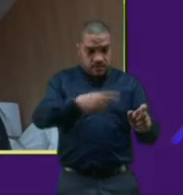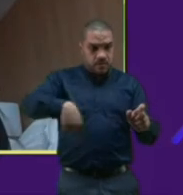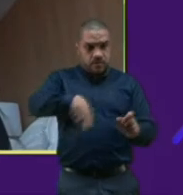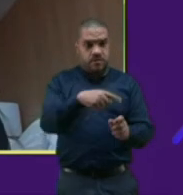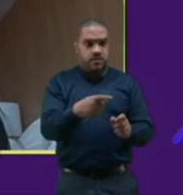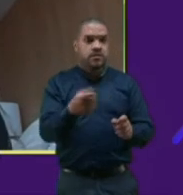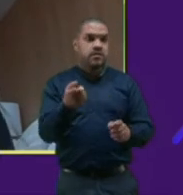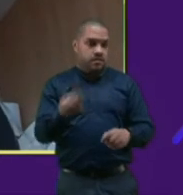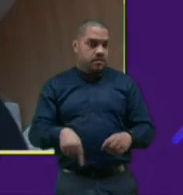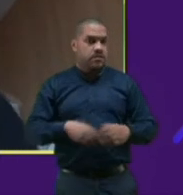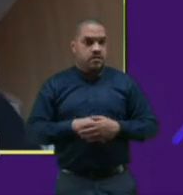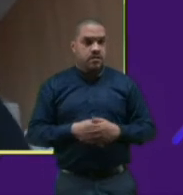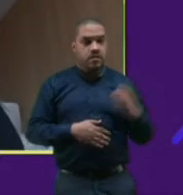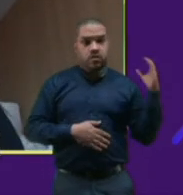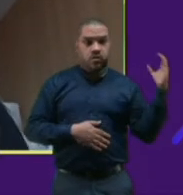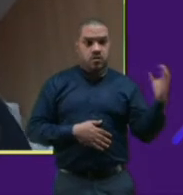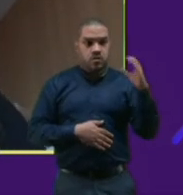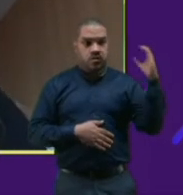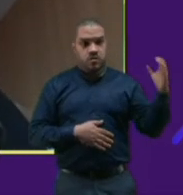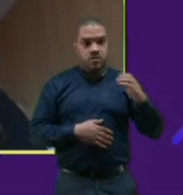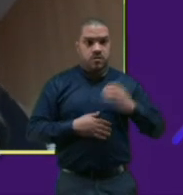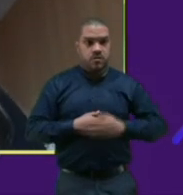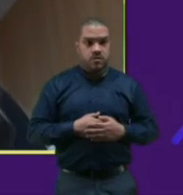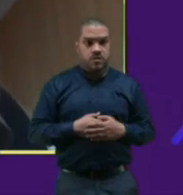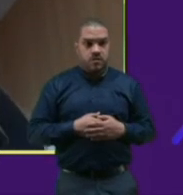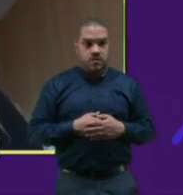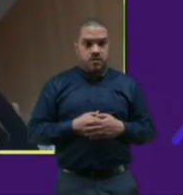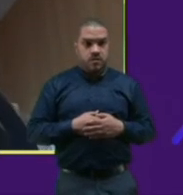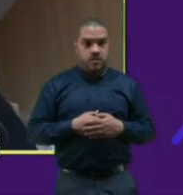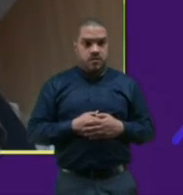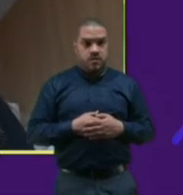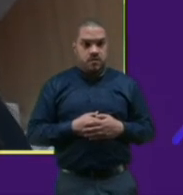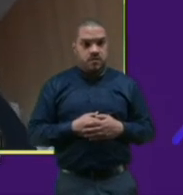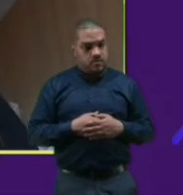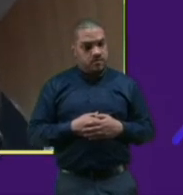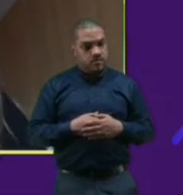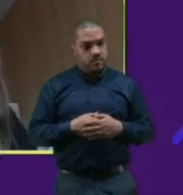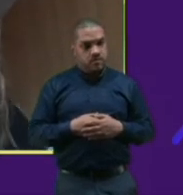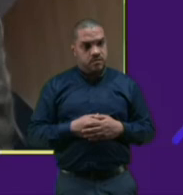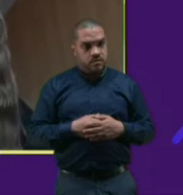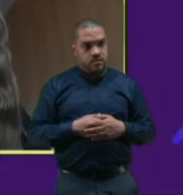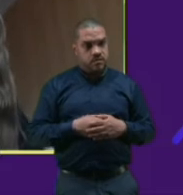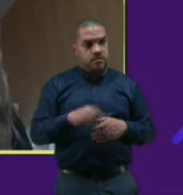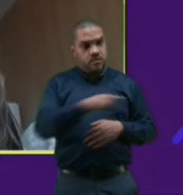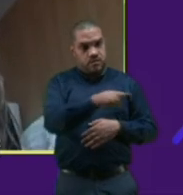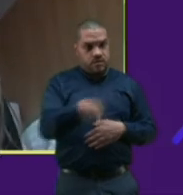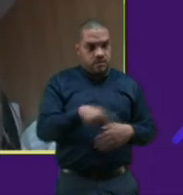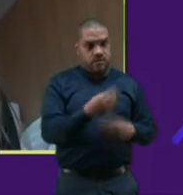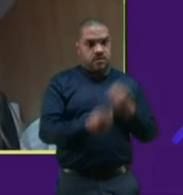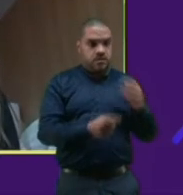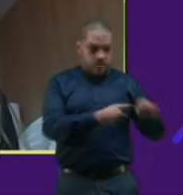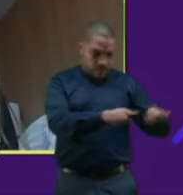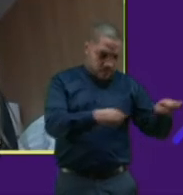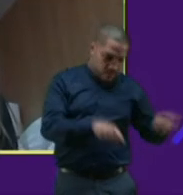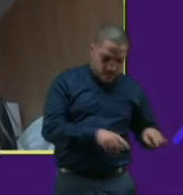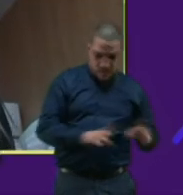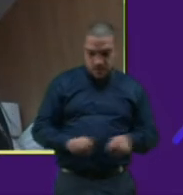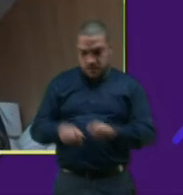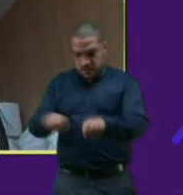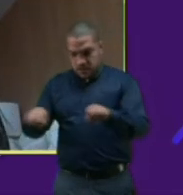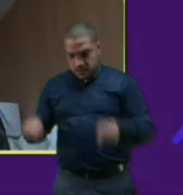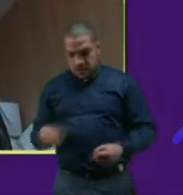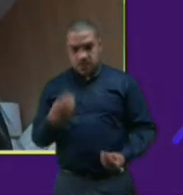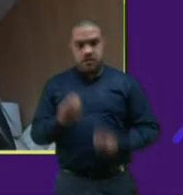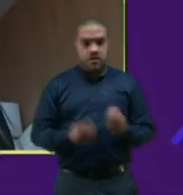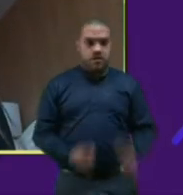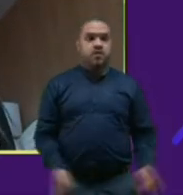ronda, empiezan a como seguir el resto de otros inversionistas a decir, bueno, y yo también entro y yo también entro. Y así digamos que